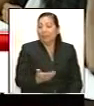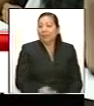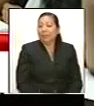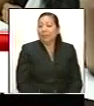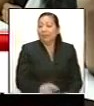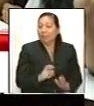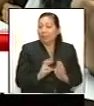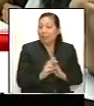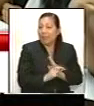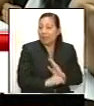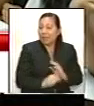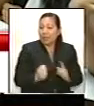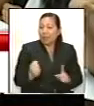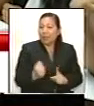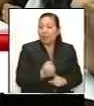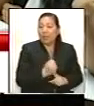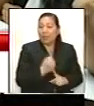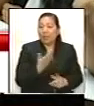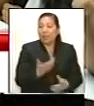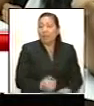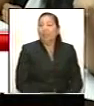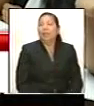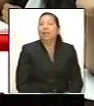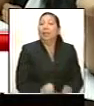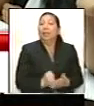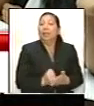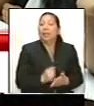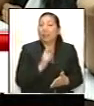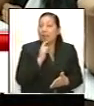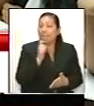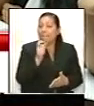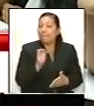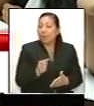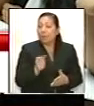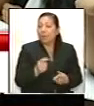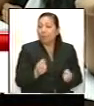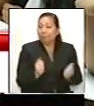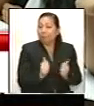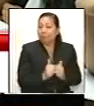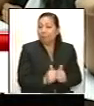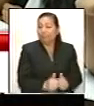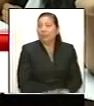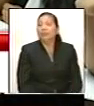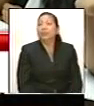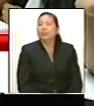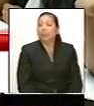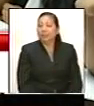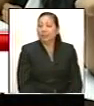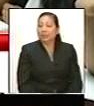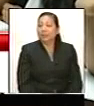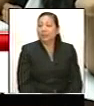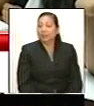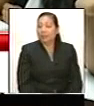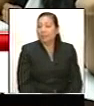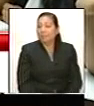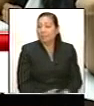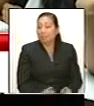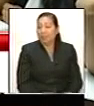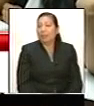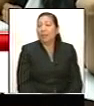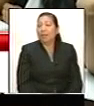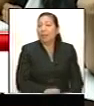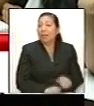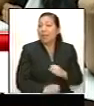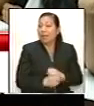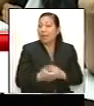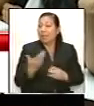Programa Nacional contra la Violencia. Si bien la parte de atención ya ha sido dada por mi compañera, la parte de prevención es importante. El año pasado se